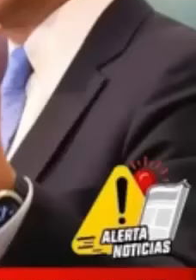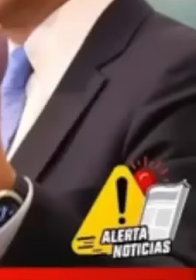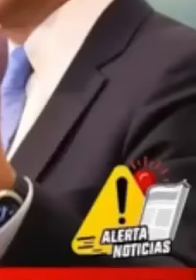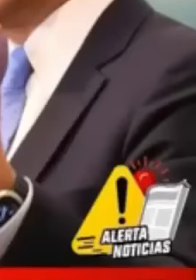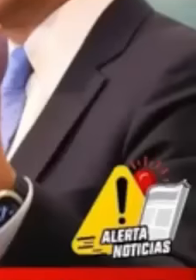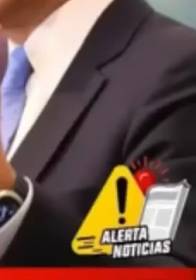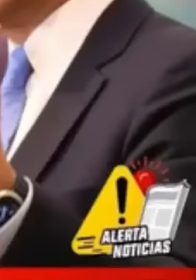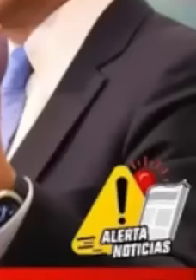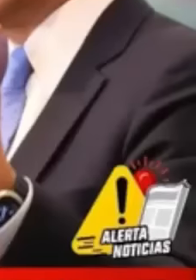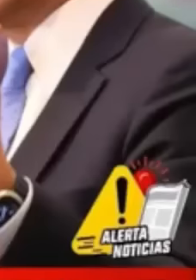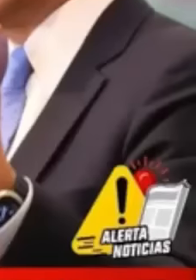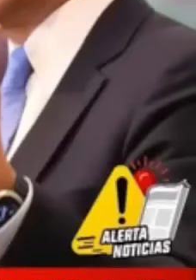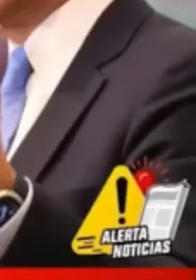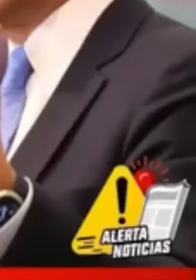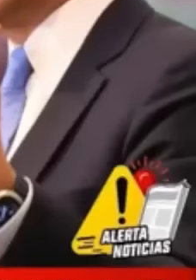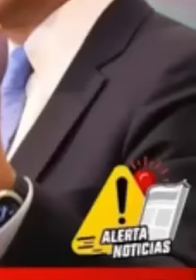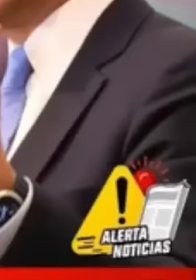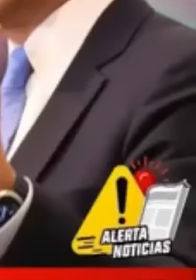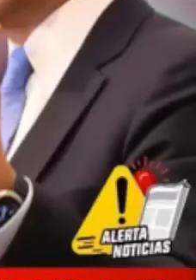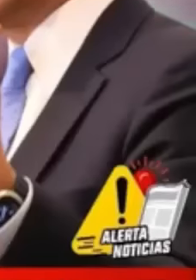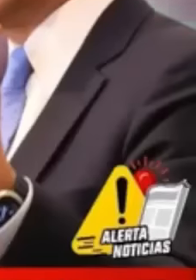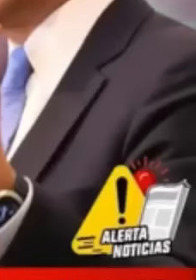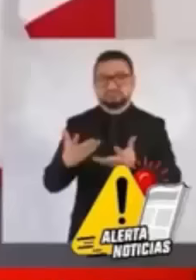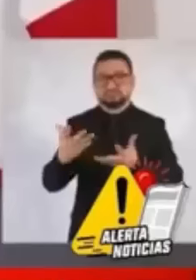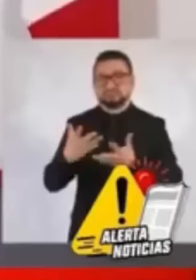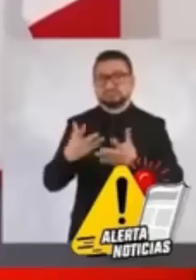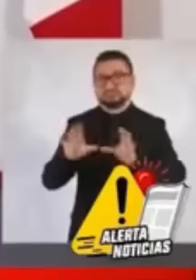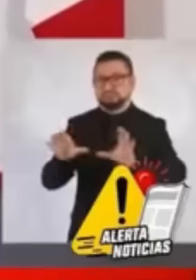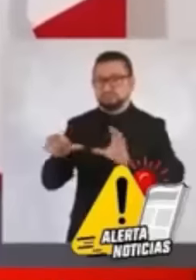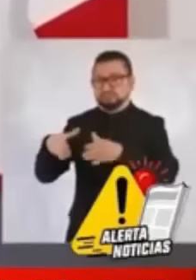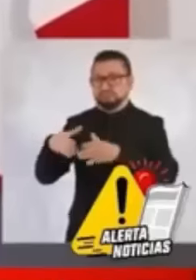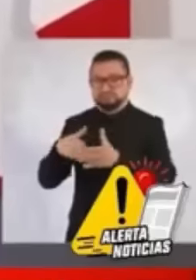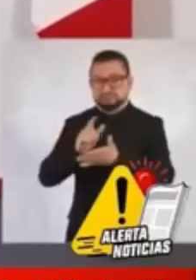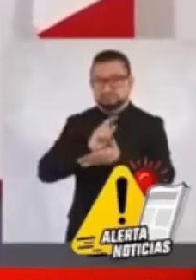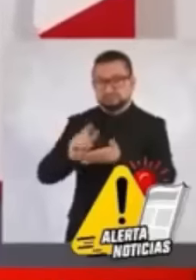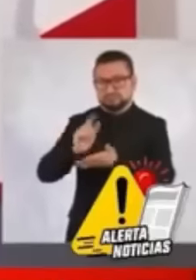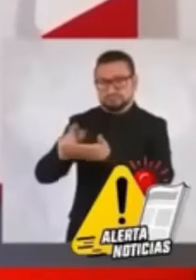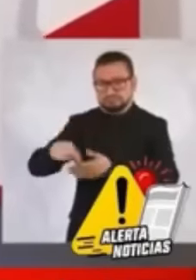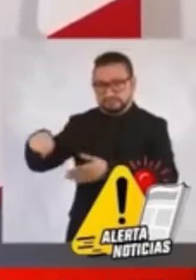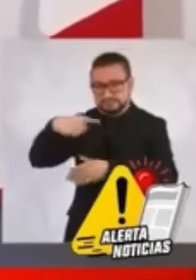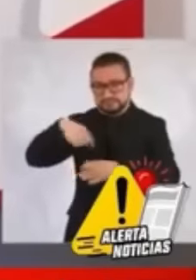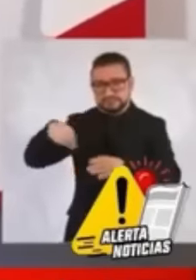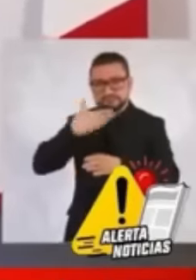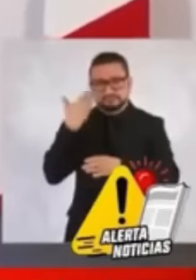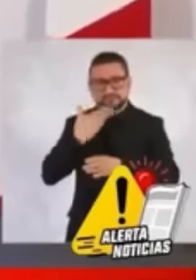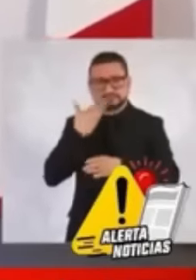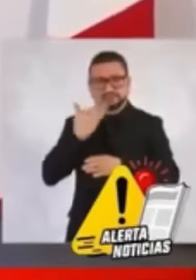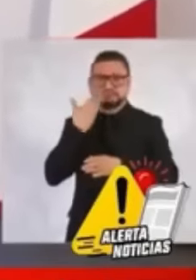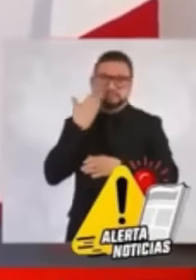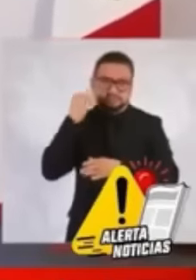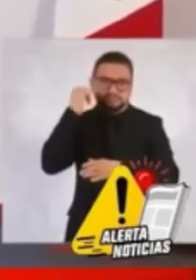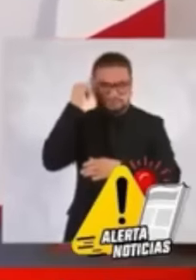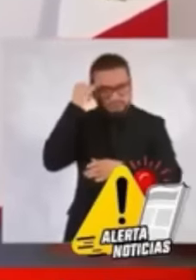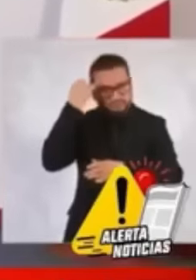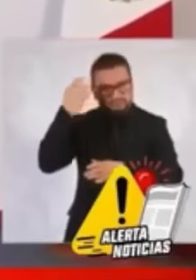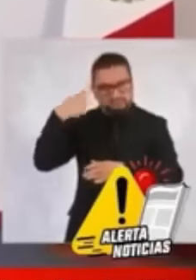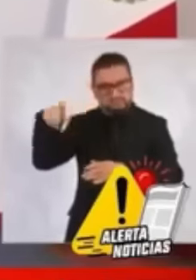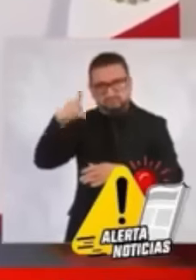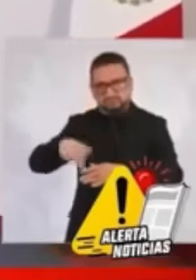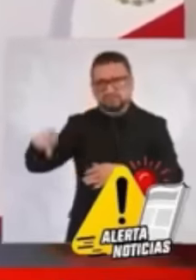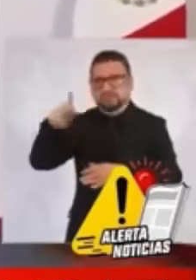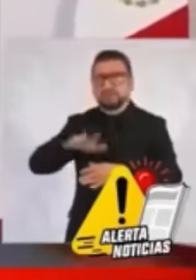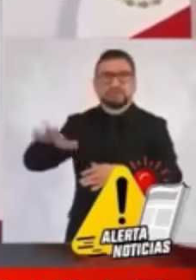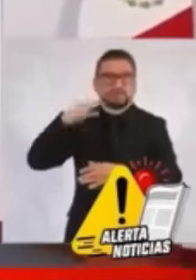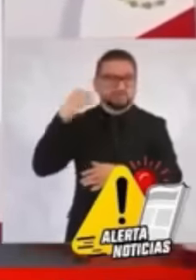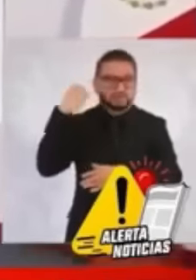Juárez. Pero para que ya no se llene la boca con su cuento de que Sheinbaum está usando el aparato del Estado para perjudicarlo, Sheinbaum le respondió a la reportera